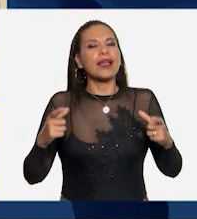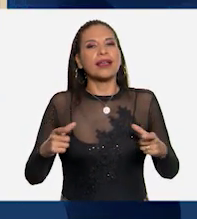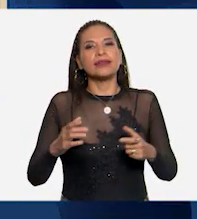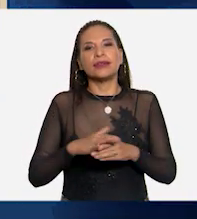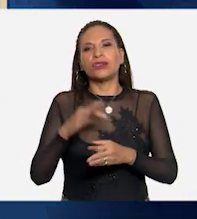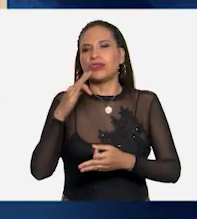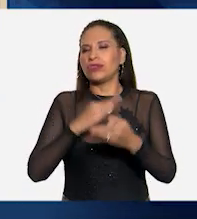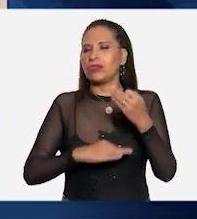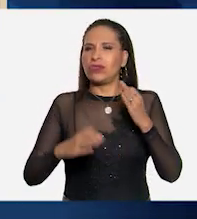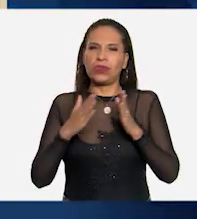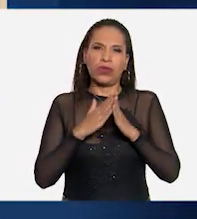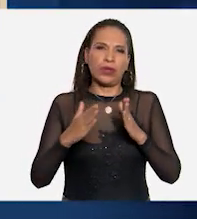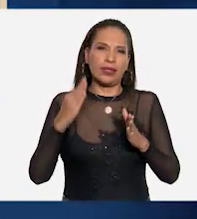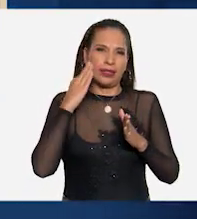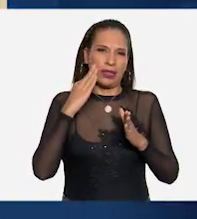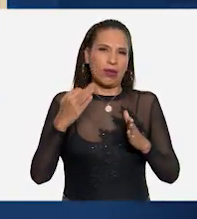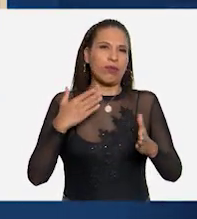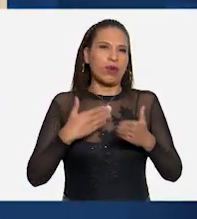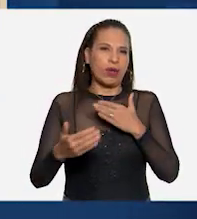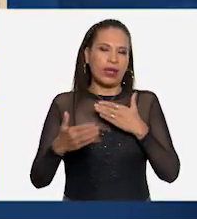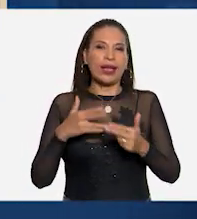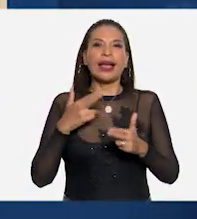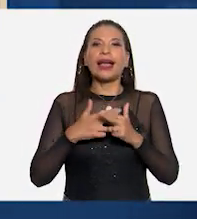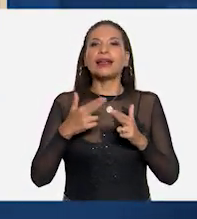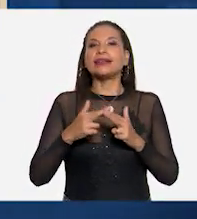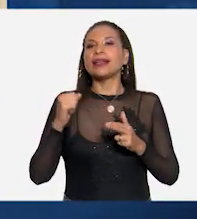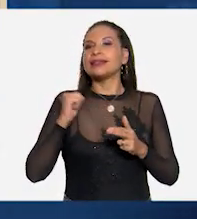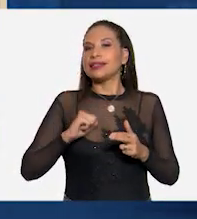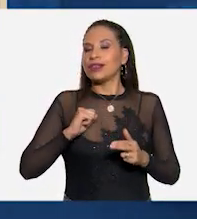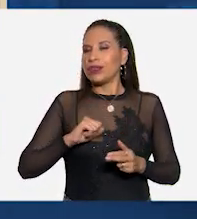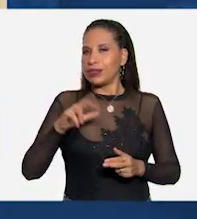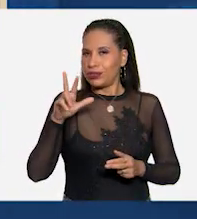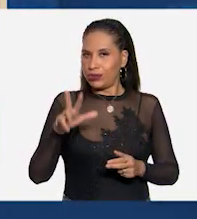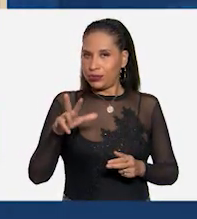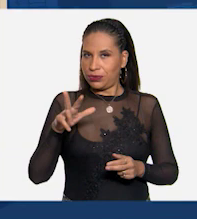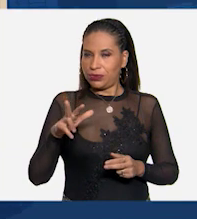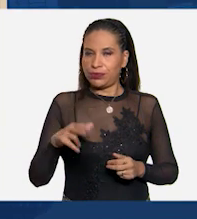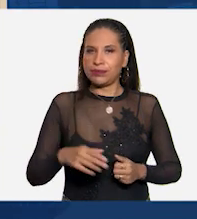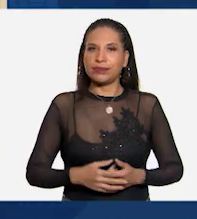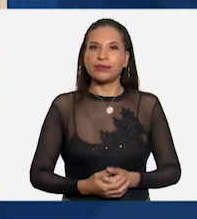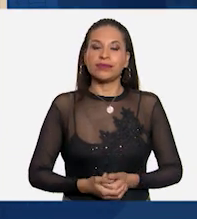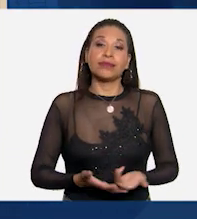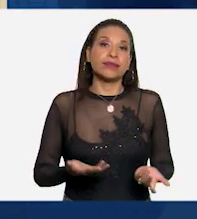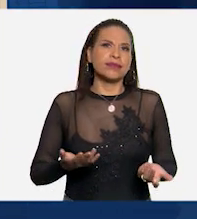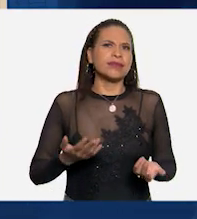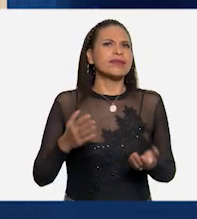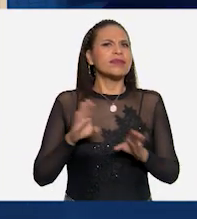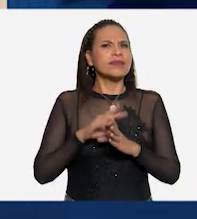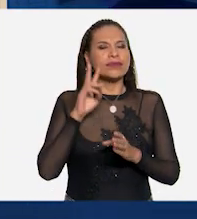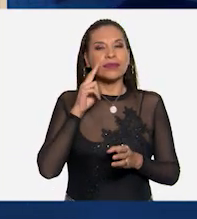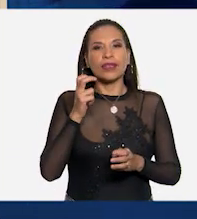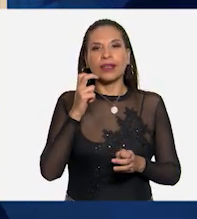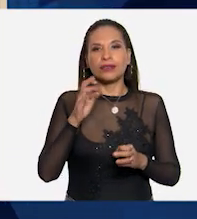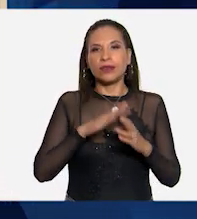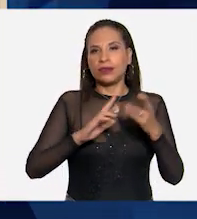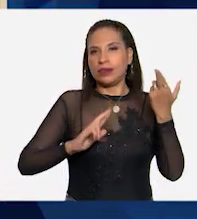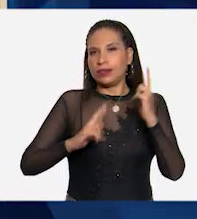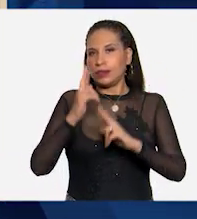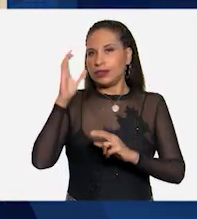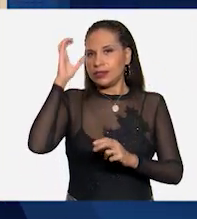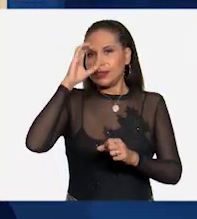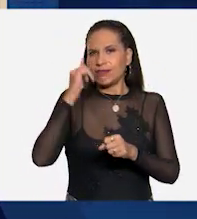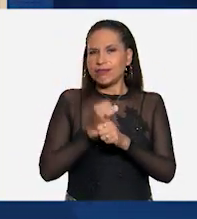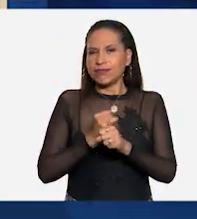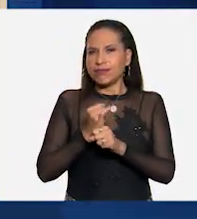durante toda la época moderna hasta el siglo XVIII. ¿En qué va a consistir esta revolución